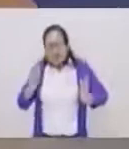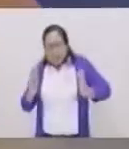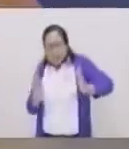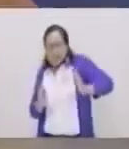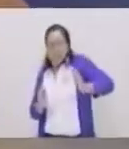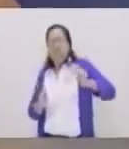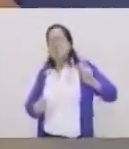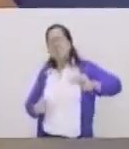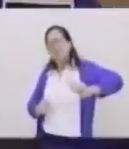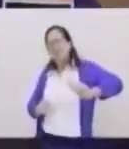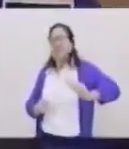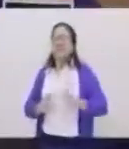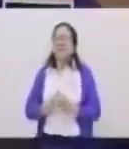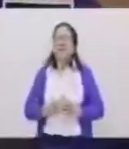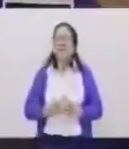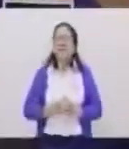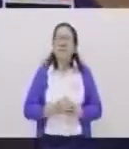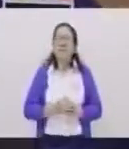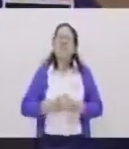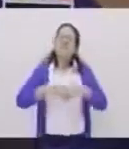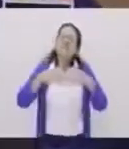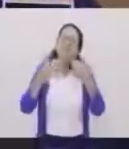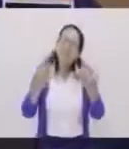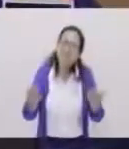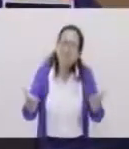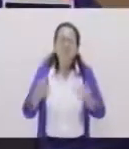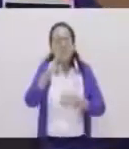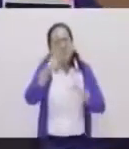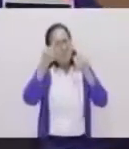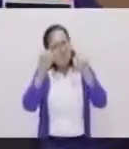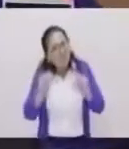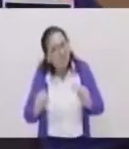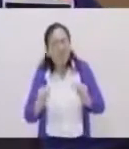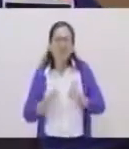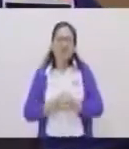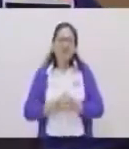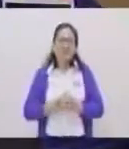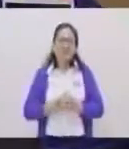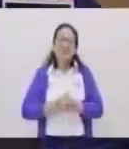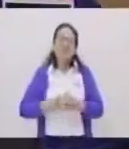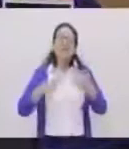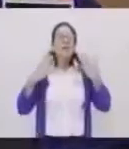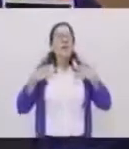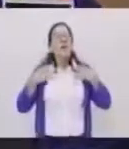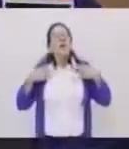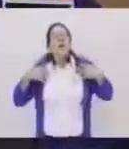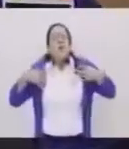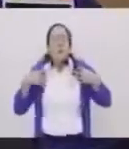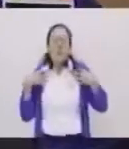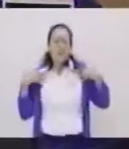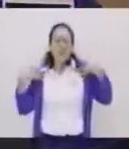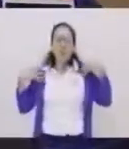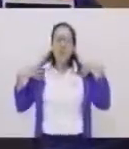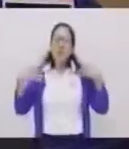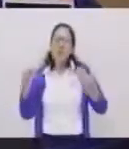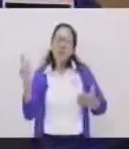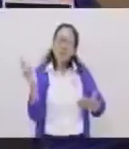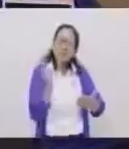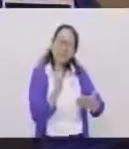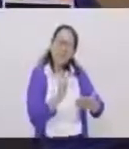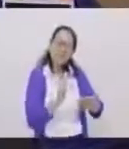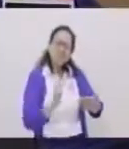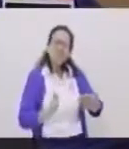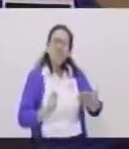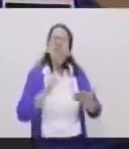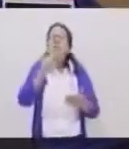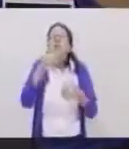inclinarás hacia la derecha. Así, de esta manera, tendrás oportunidad de relajarte y pensar positivo para que